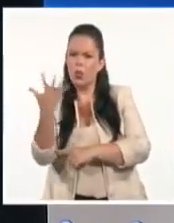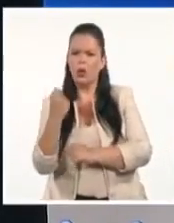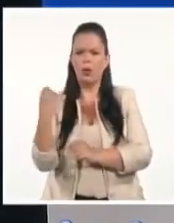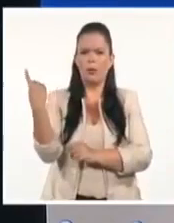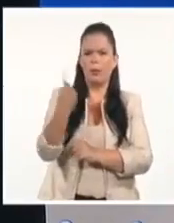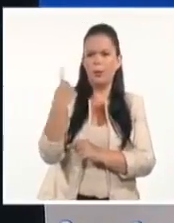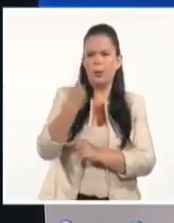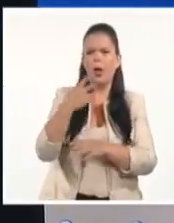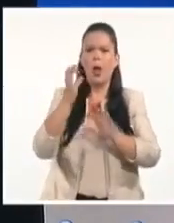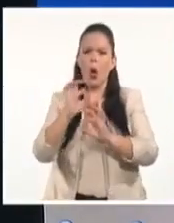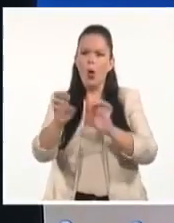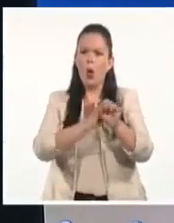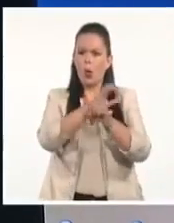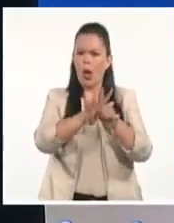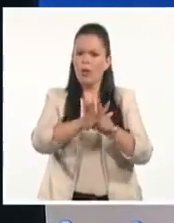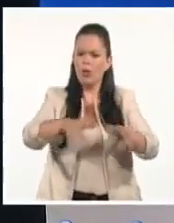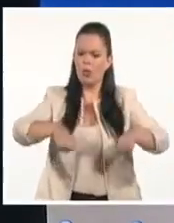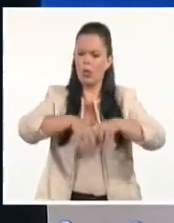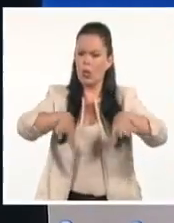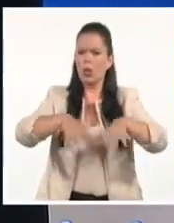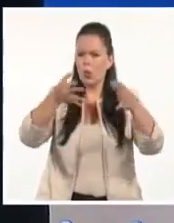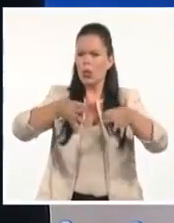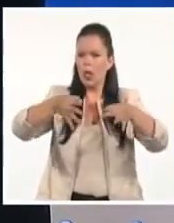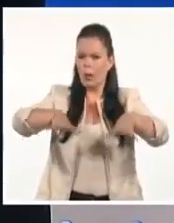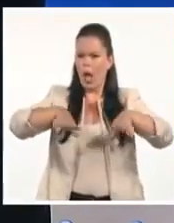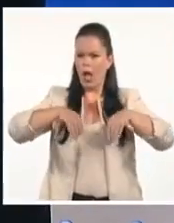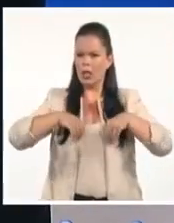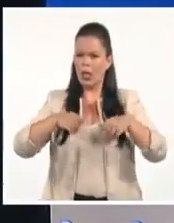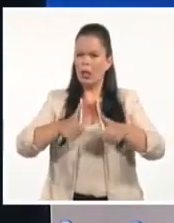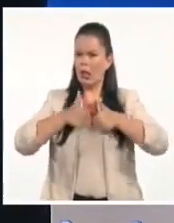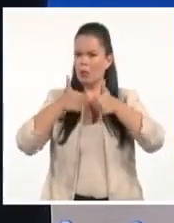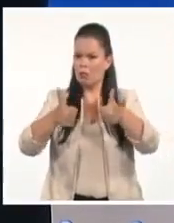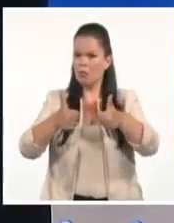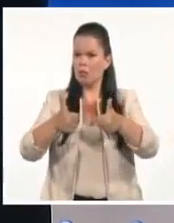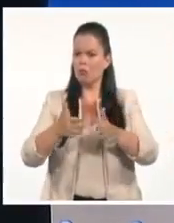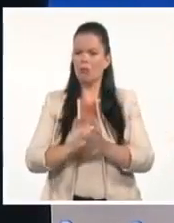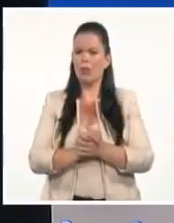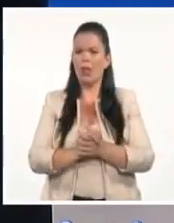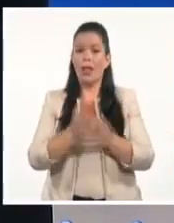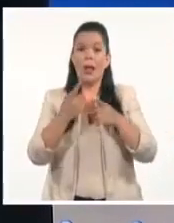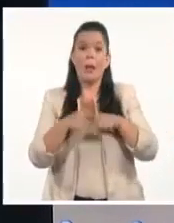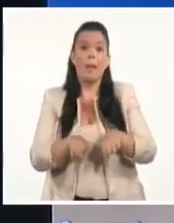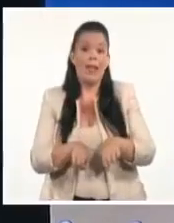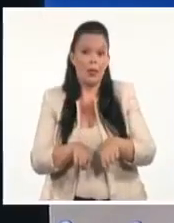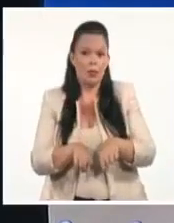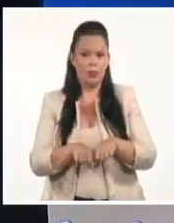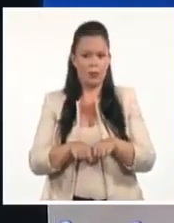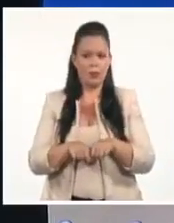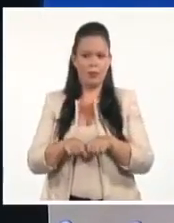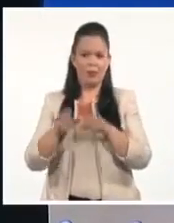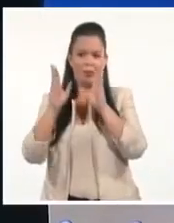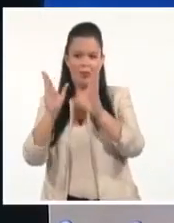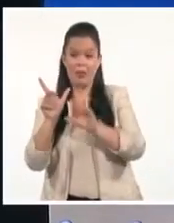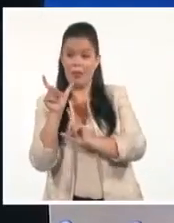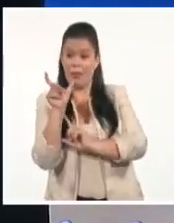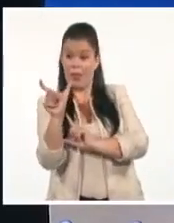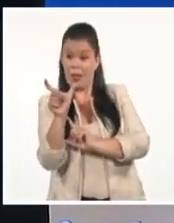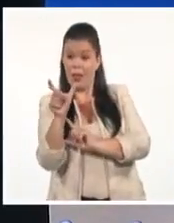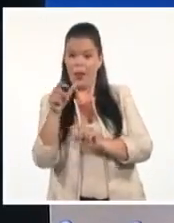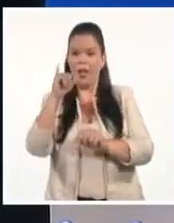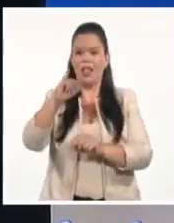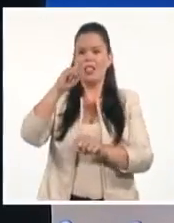COVID-19. Todo lo contrario, siempre son bienvenidas. Sobre la otra frase, intervención humanitaria, solo